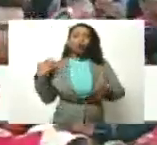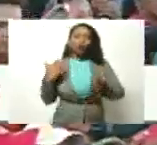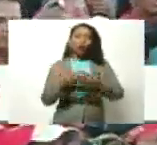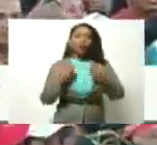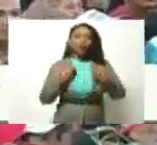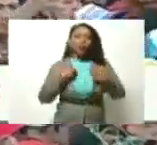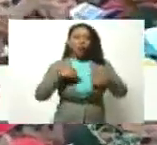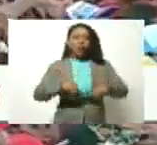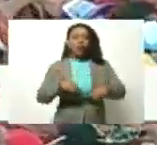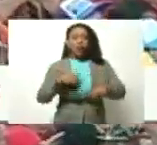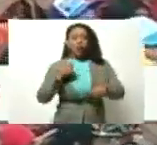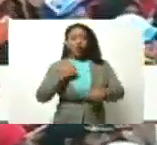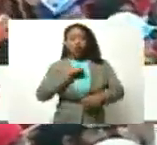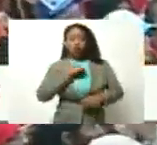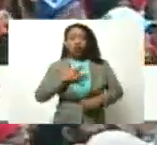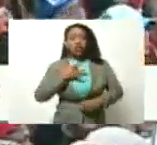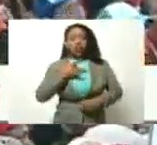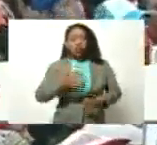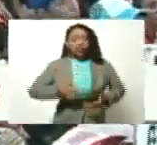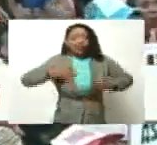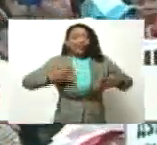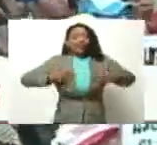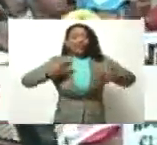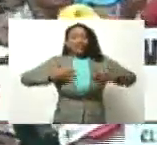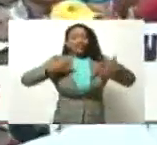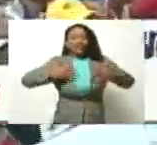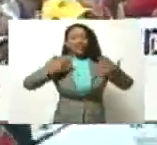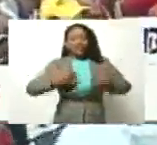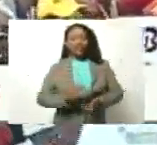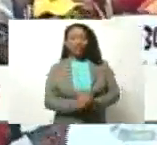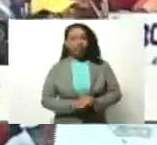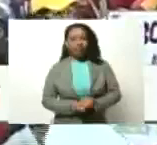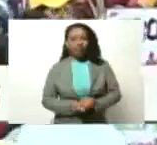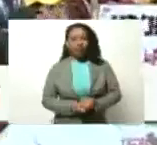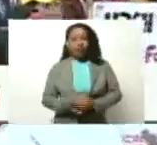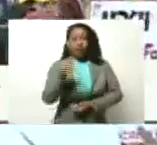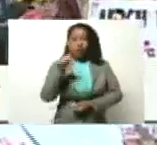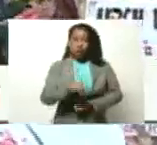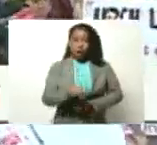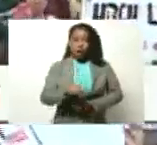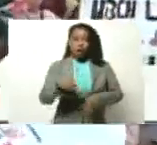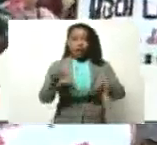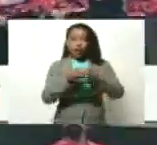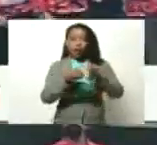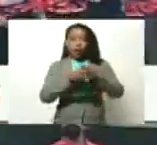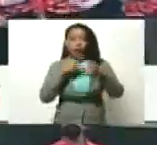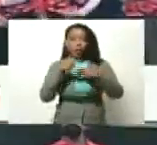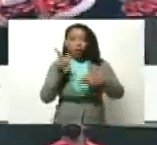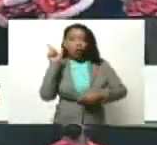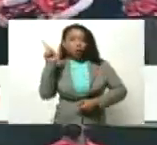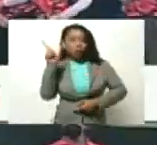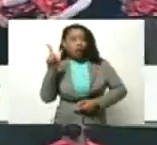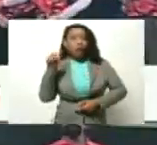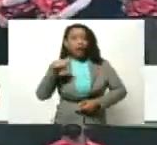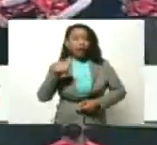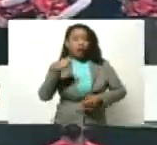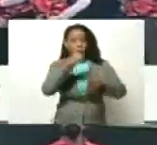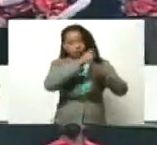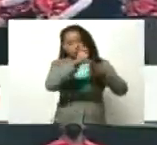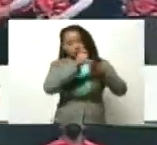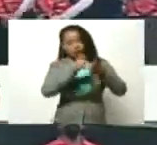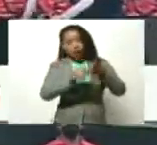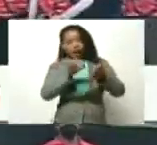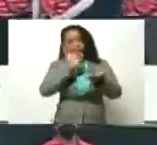nos llena de emoción nos llena de motivación y hoy este partido que además fue una línea